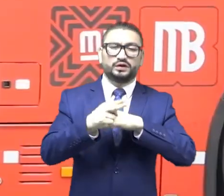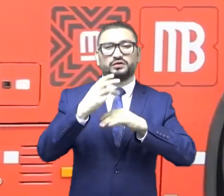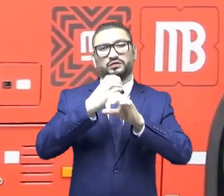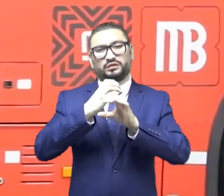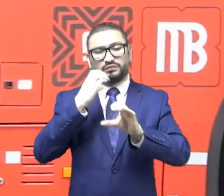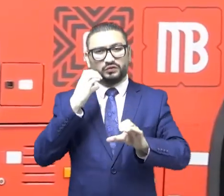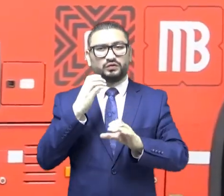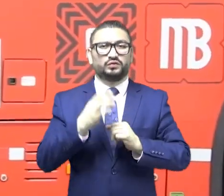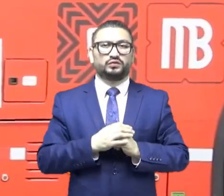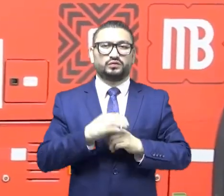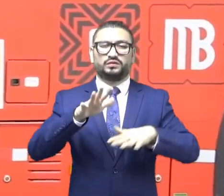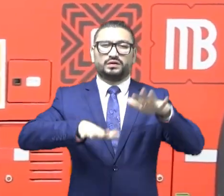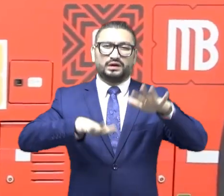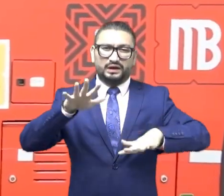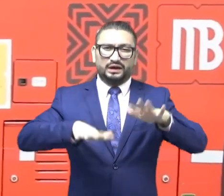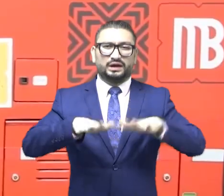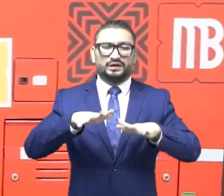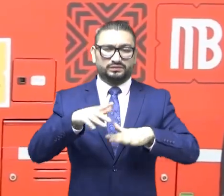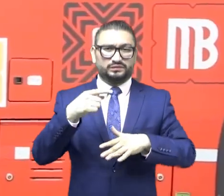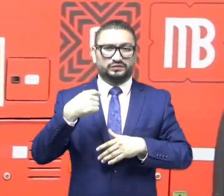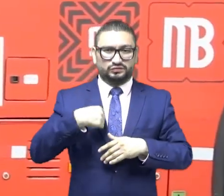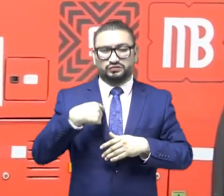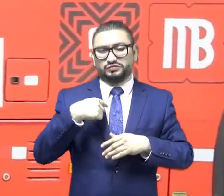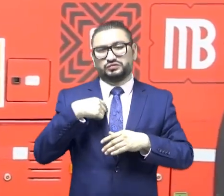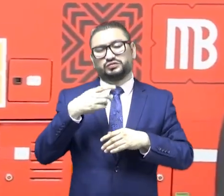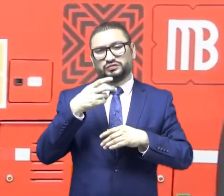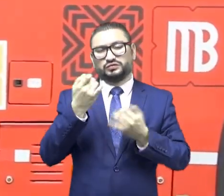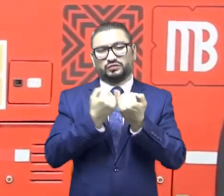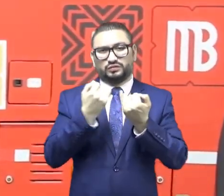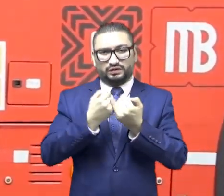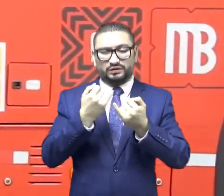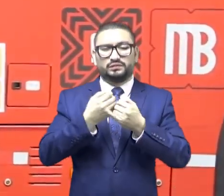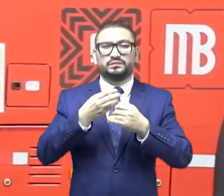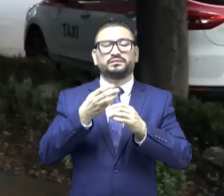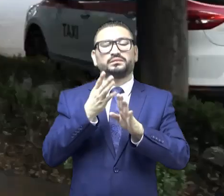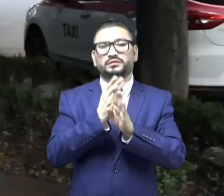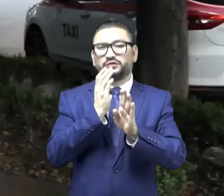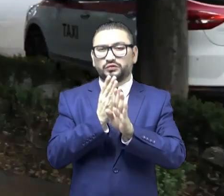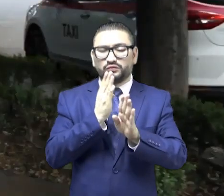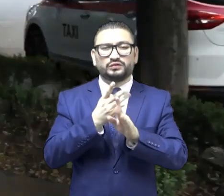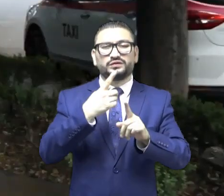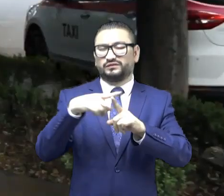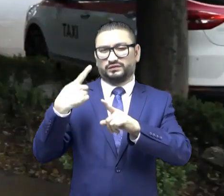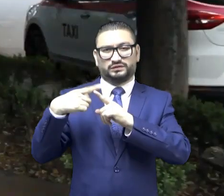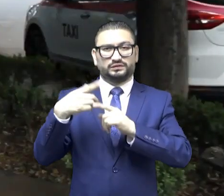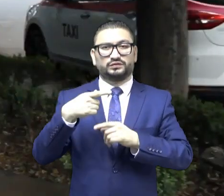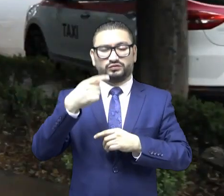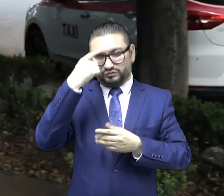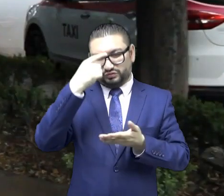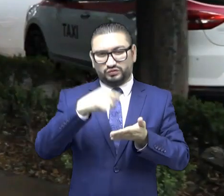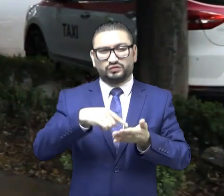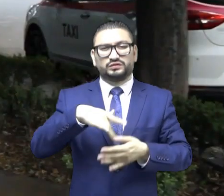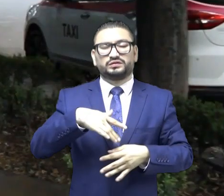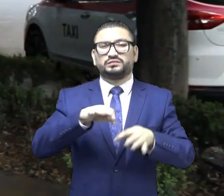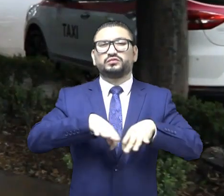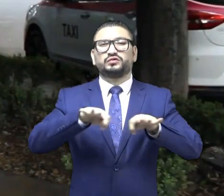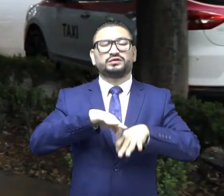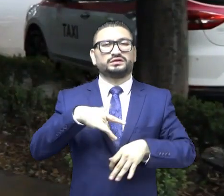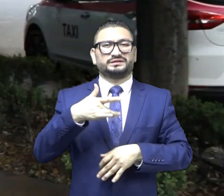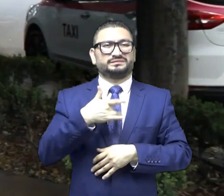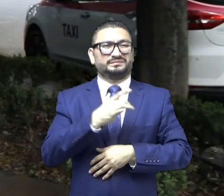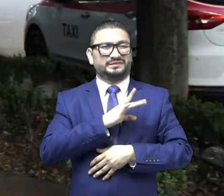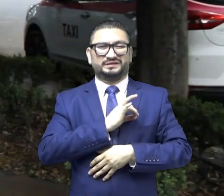el metro, un camión, a veces me toca utilizar metrobús, etc. Yo creo que lo que tenemos que hacer es perder el